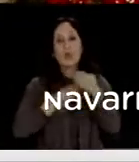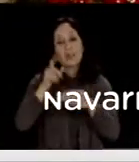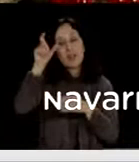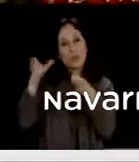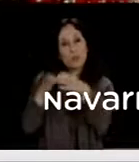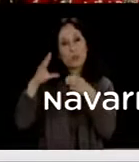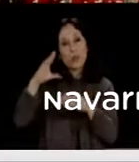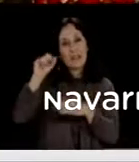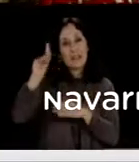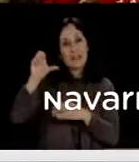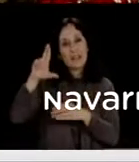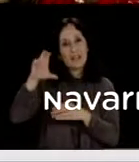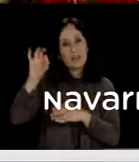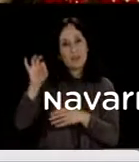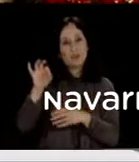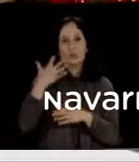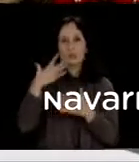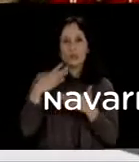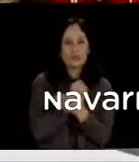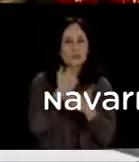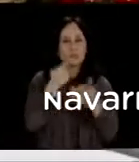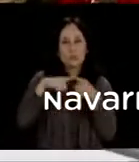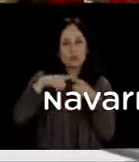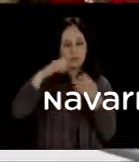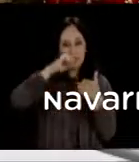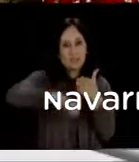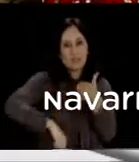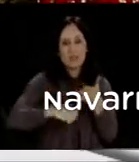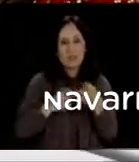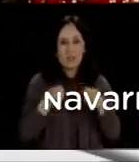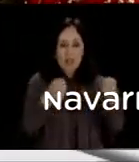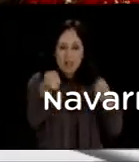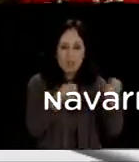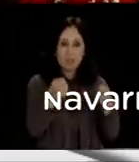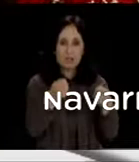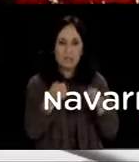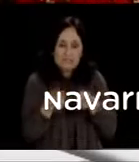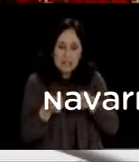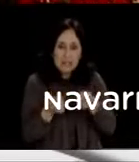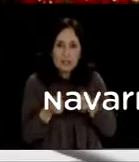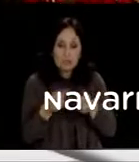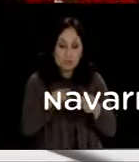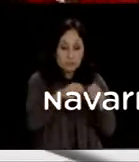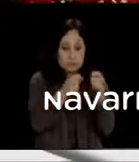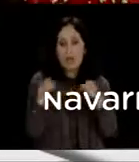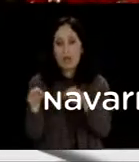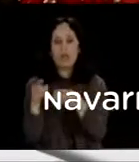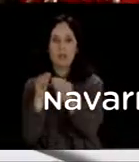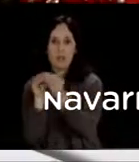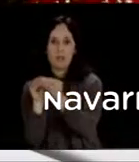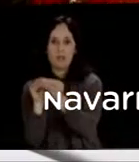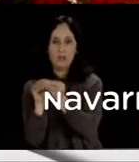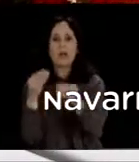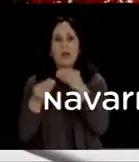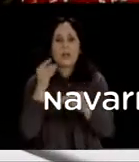que era todo lo que era hierro, cazuelas, sartenes. Entonces, su elemento de trabajo era el martillo. Y